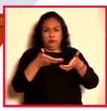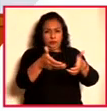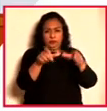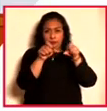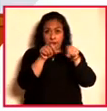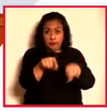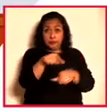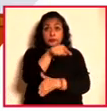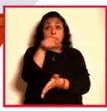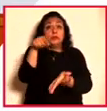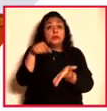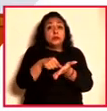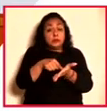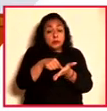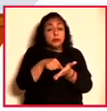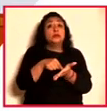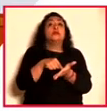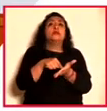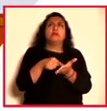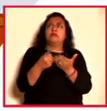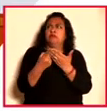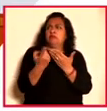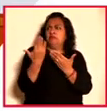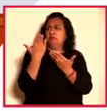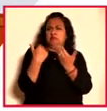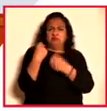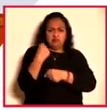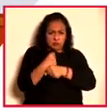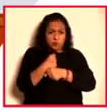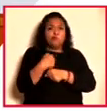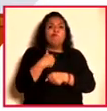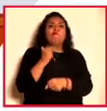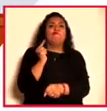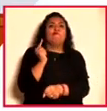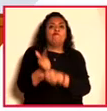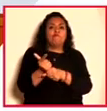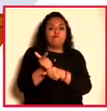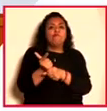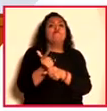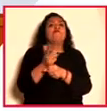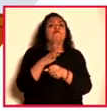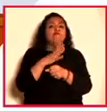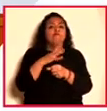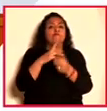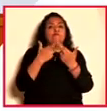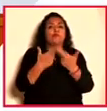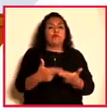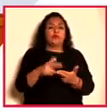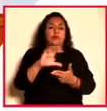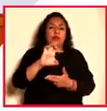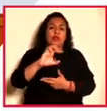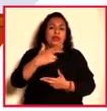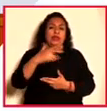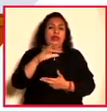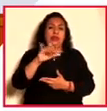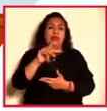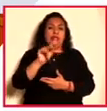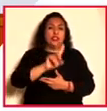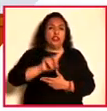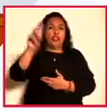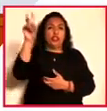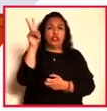lugares en los que en años recientes hemos descubierto restos del templo de Hecatl, dios del viento,